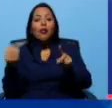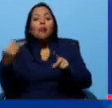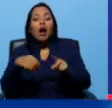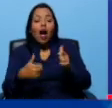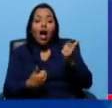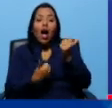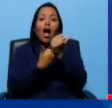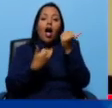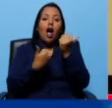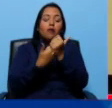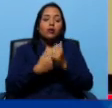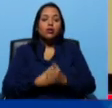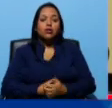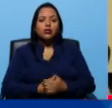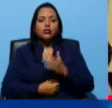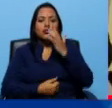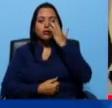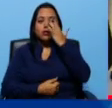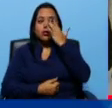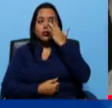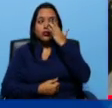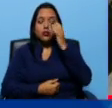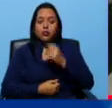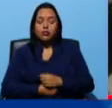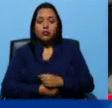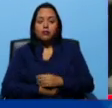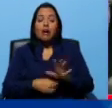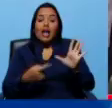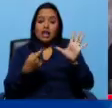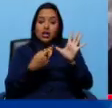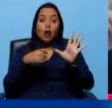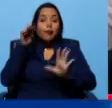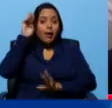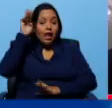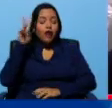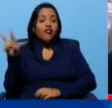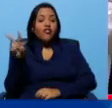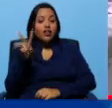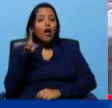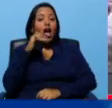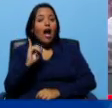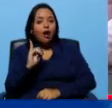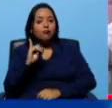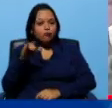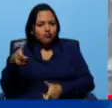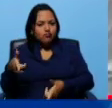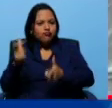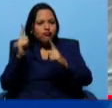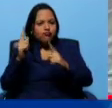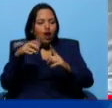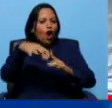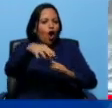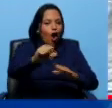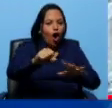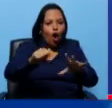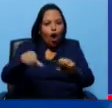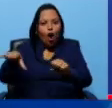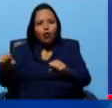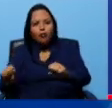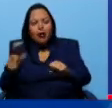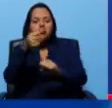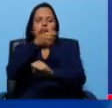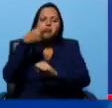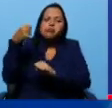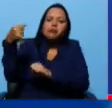beneficios, para que en quinto lugar el magisterio tenga acceso a la adquisición de líneas